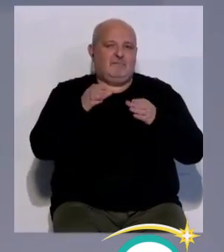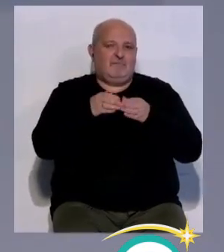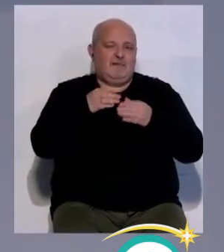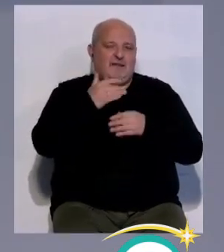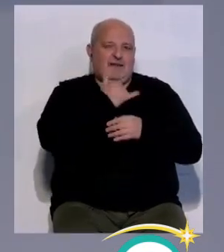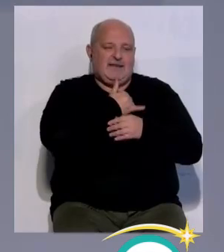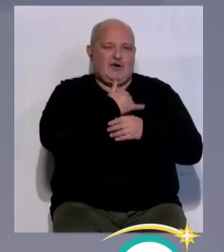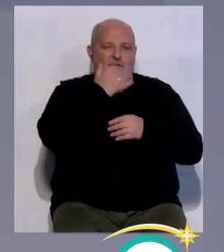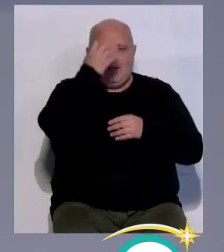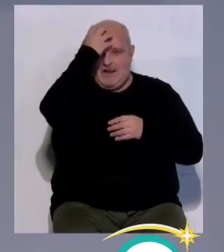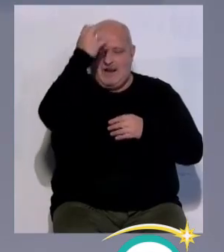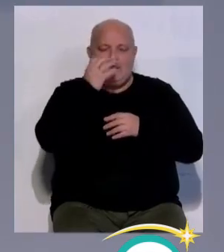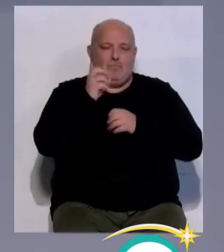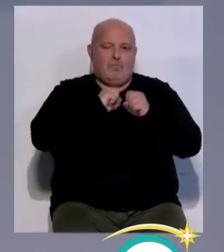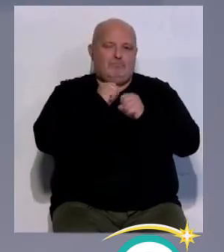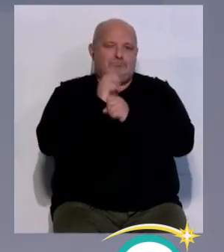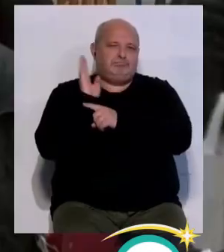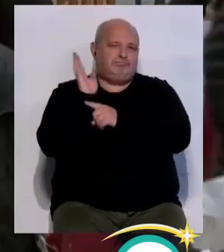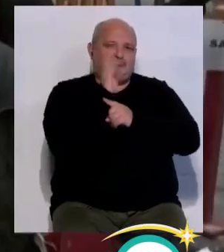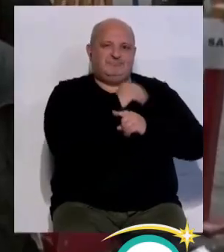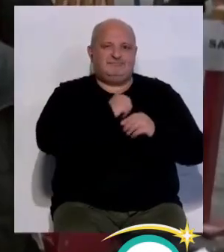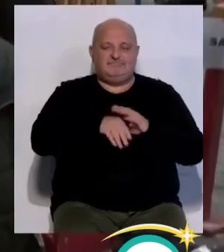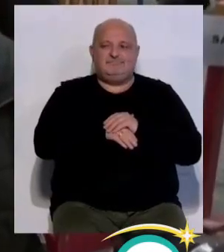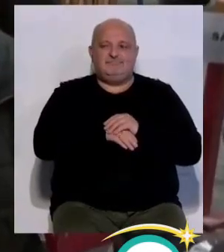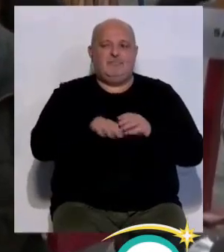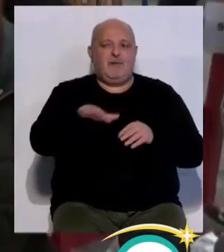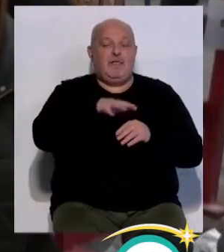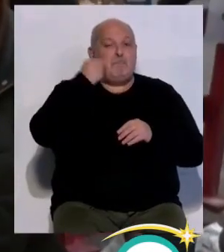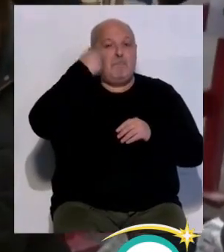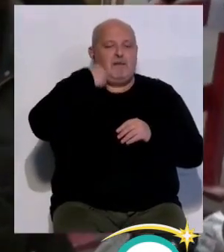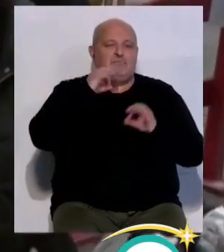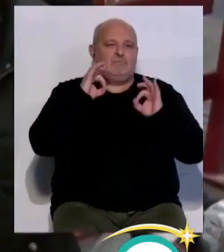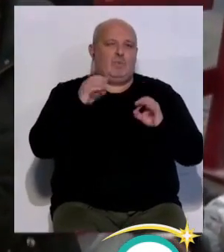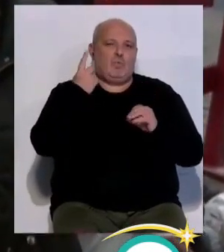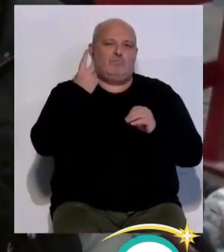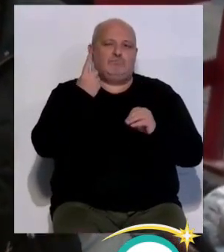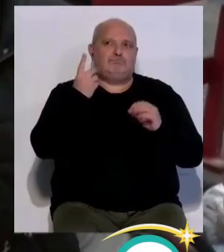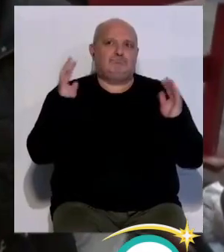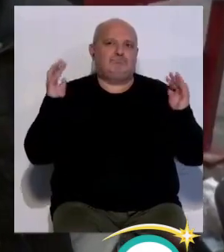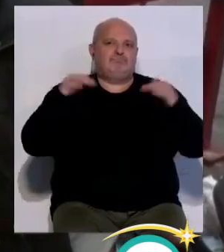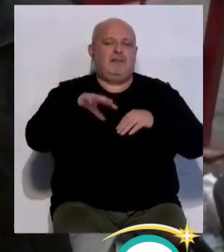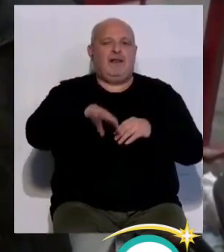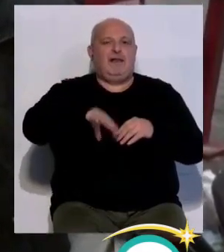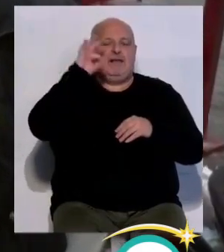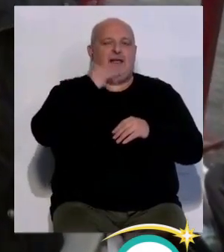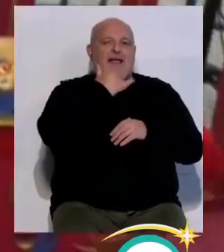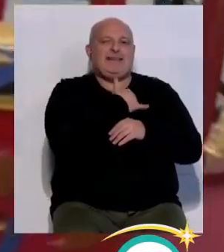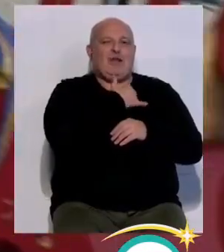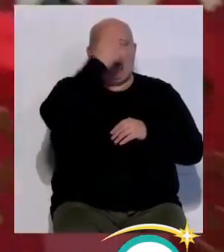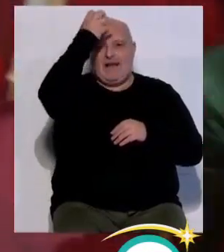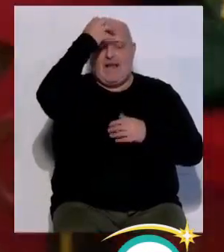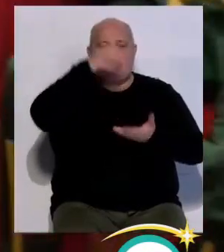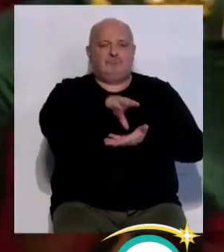real, intensifican su labor. La Plaza del Palillero fue uno de los lugares elegidos por el cartero real